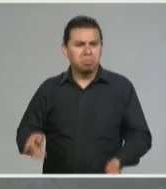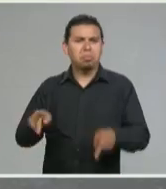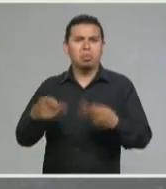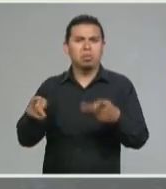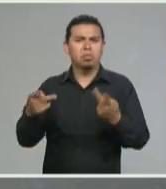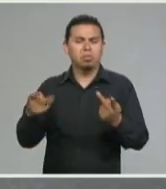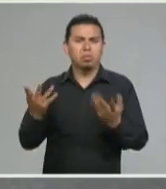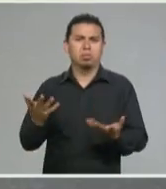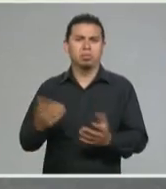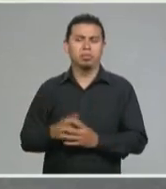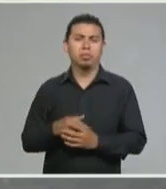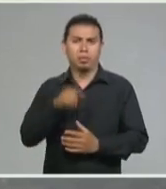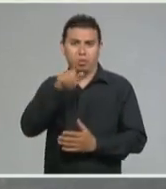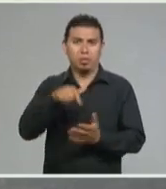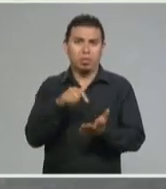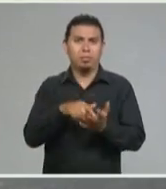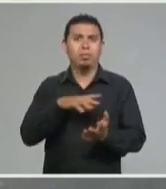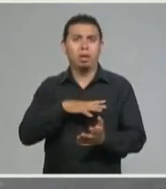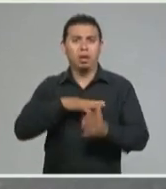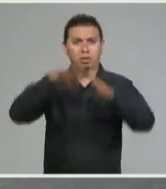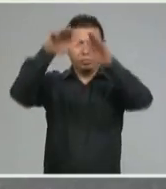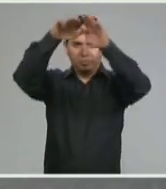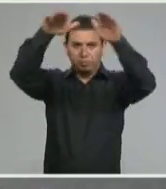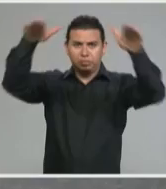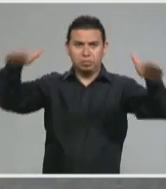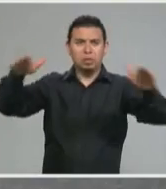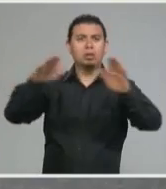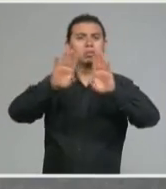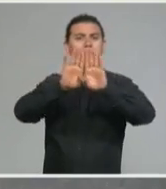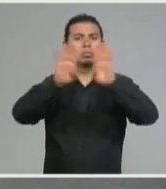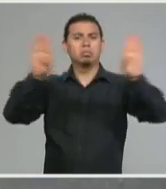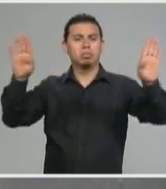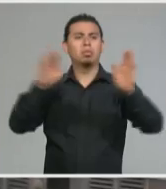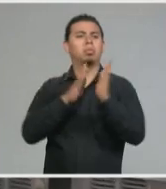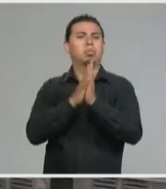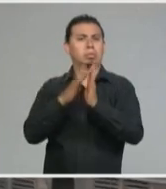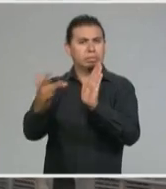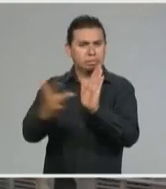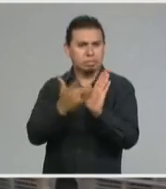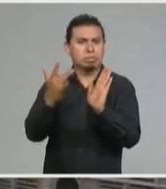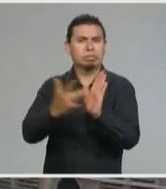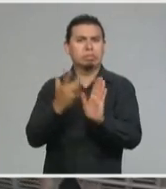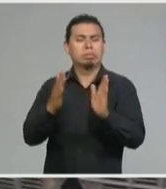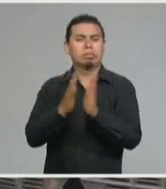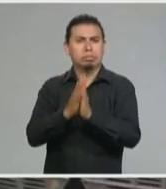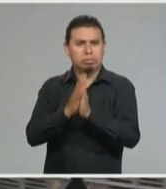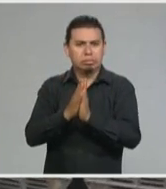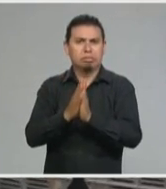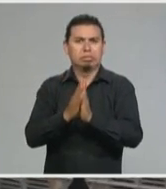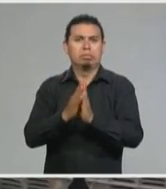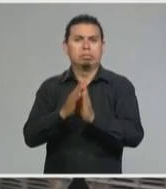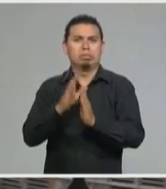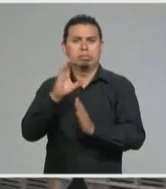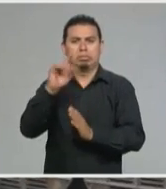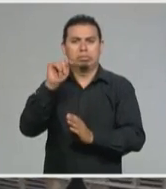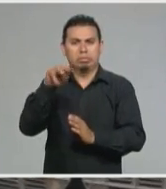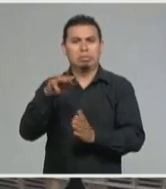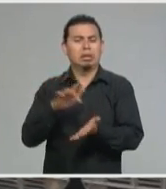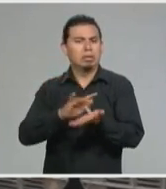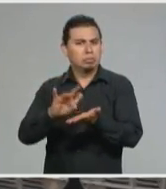ofrecer sus productos. En el lugar hay lonas que anuncian el apoyo de la Confederación de Trabajadores de México, de la CTM.